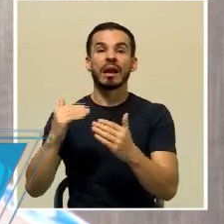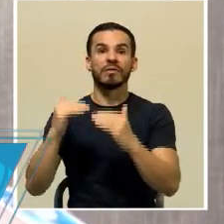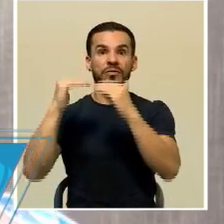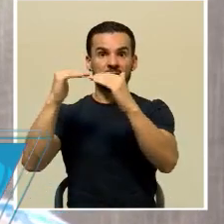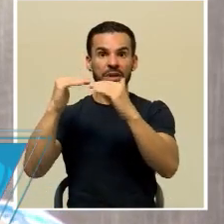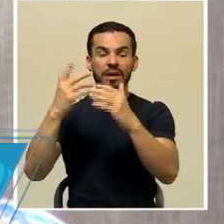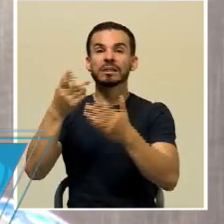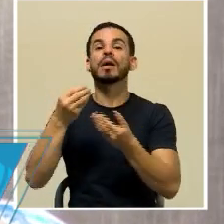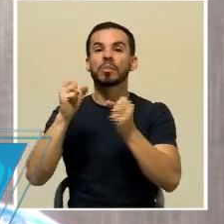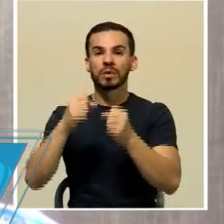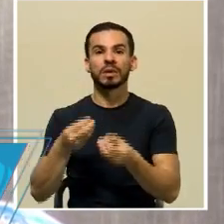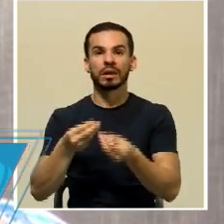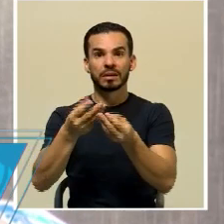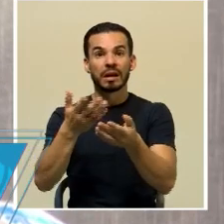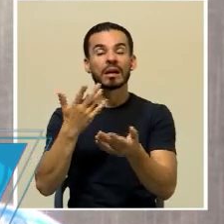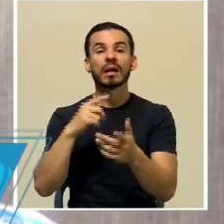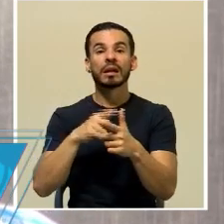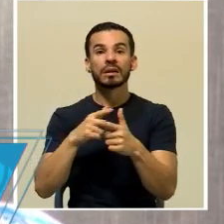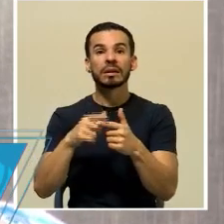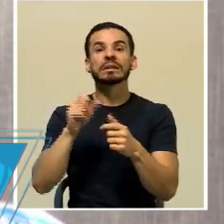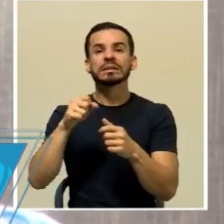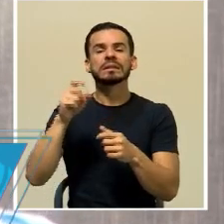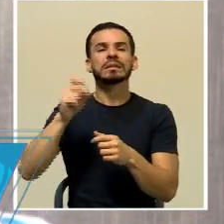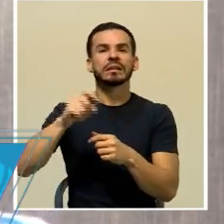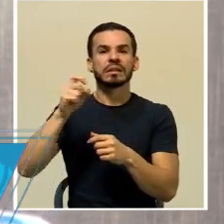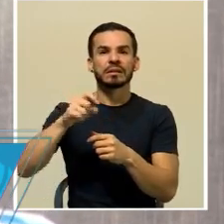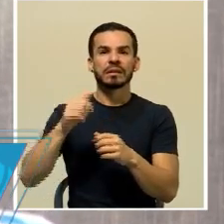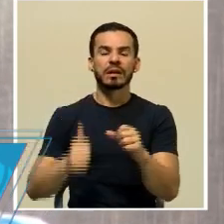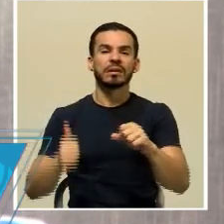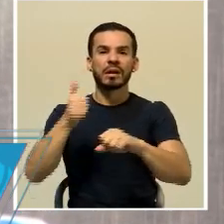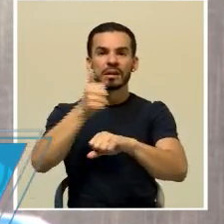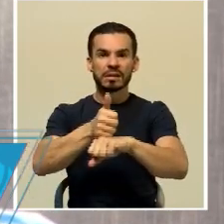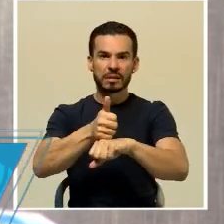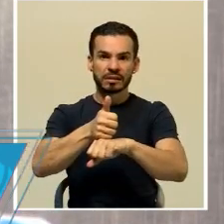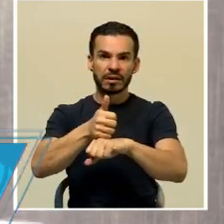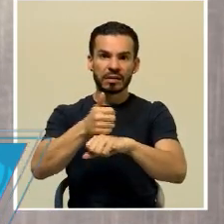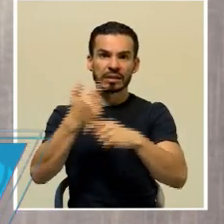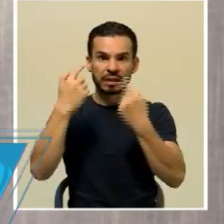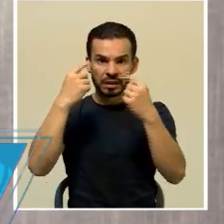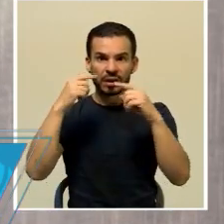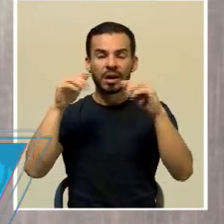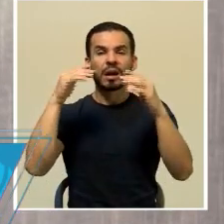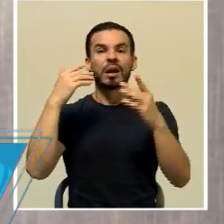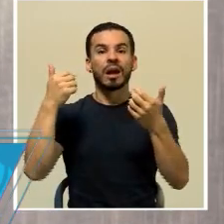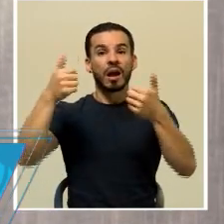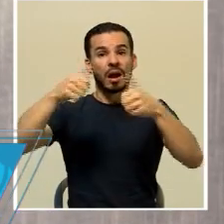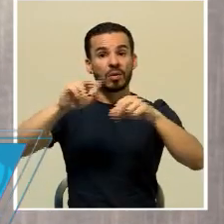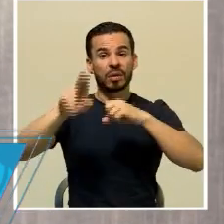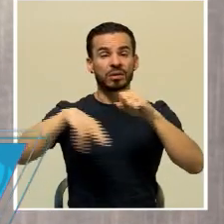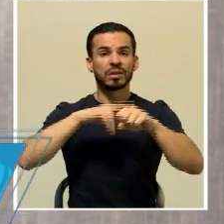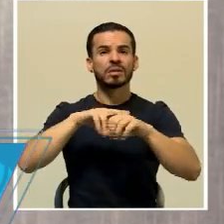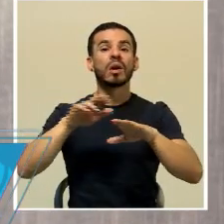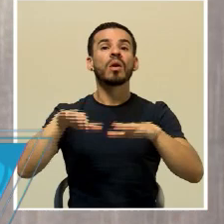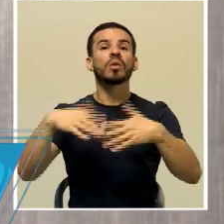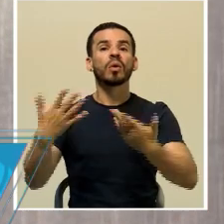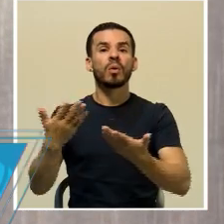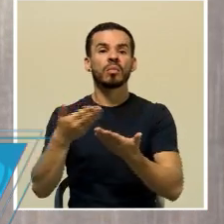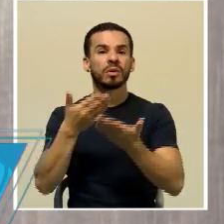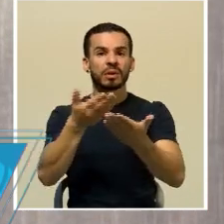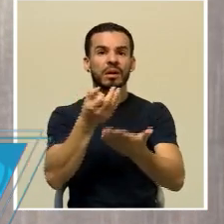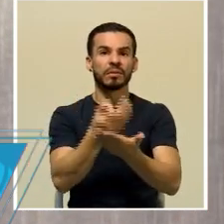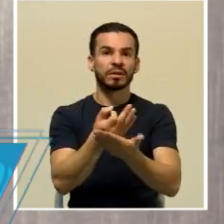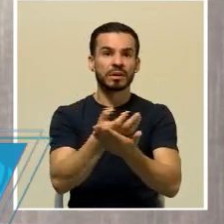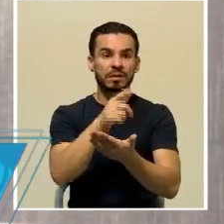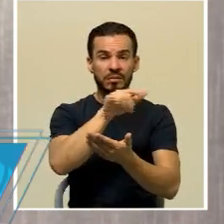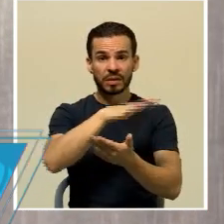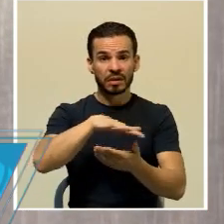estar generando, y bueno, entonces sí es necesario establecer y llegar a un acuerdo nacional sobre cómo financiar estos